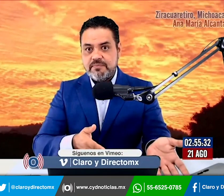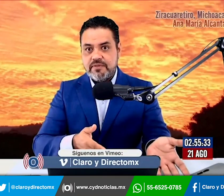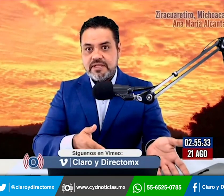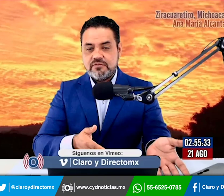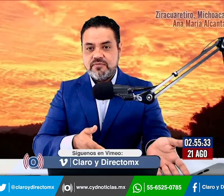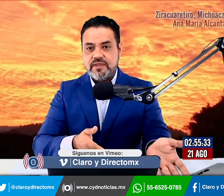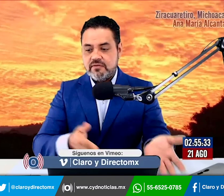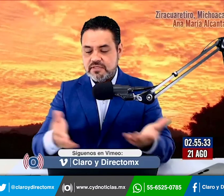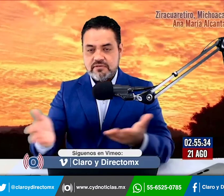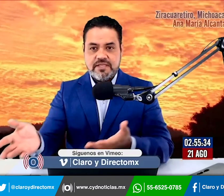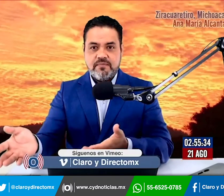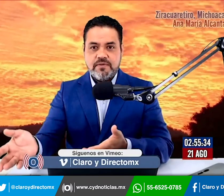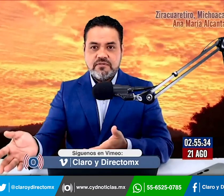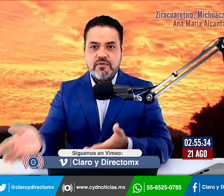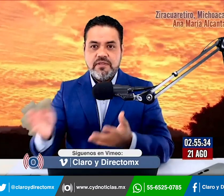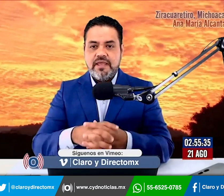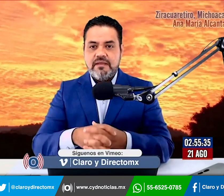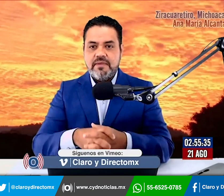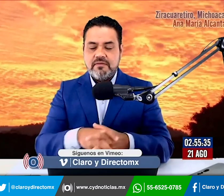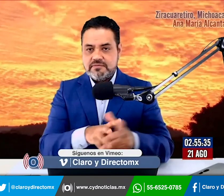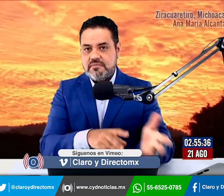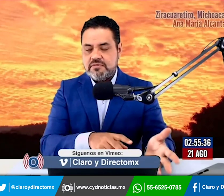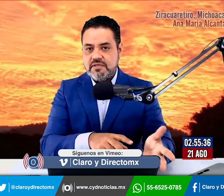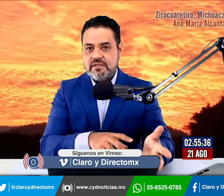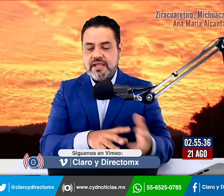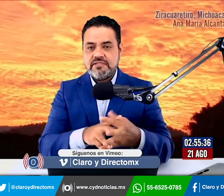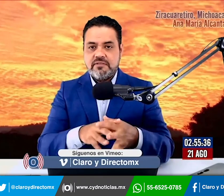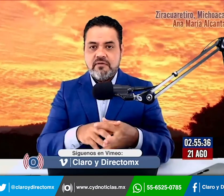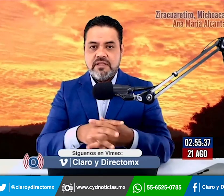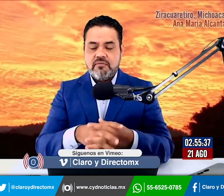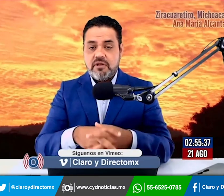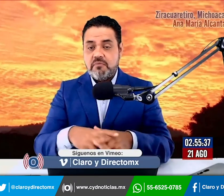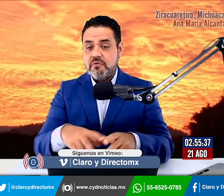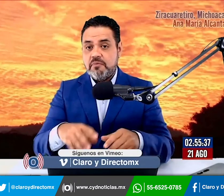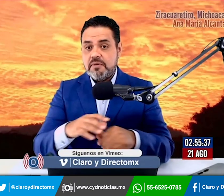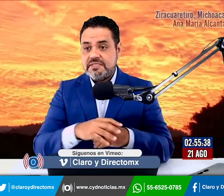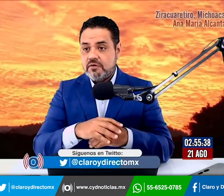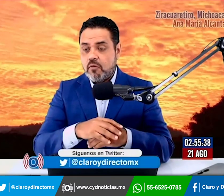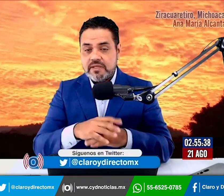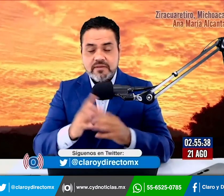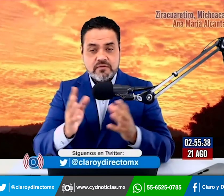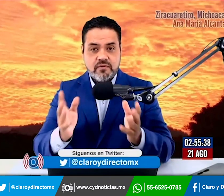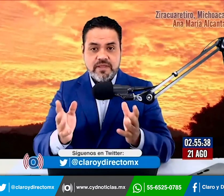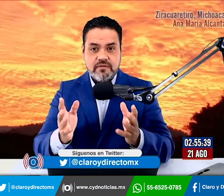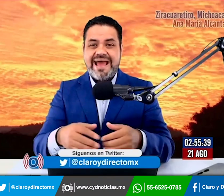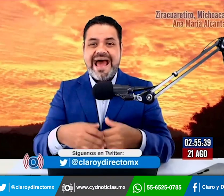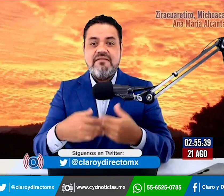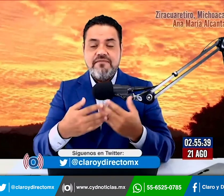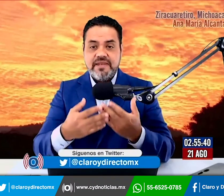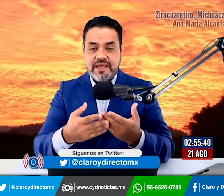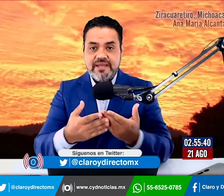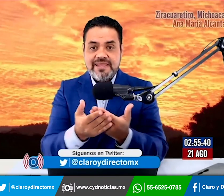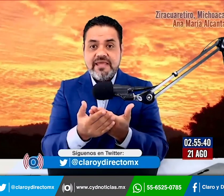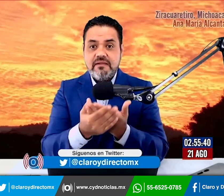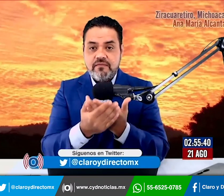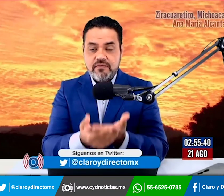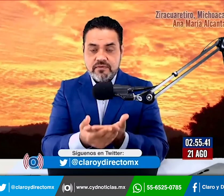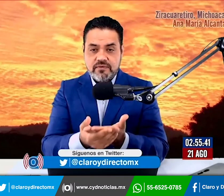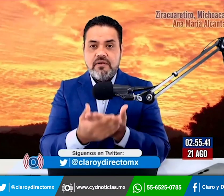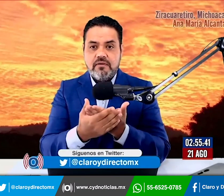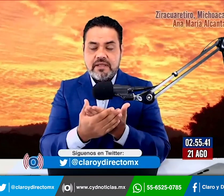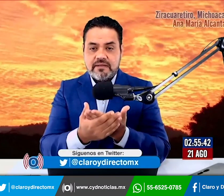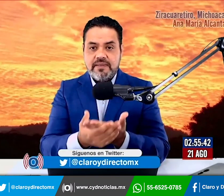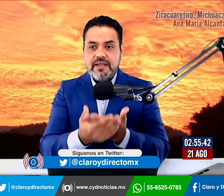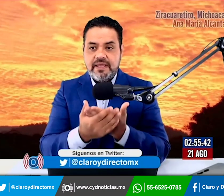tenido en el poder estos videos y los hayan puesto hoy en manos, lo hicieron en el caso de Lore de Mola, pudo haber sido cualquier otro medio, al final y en el